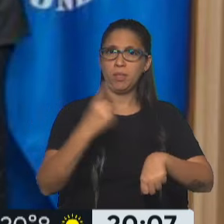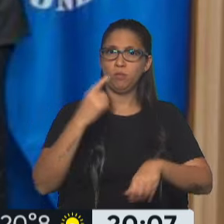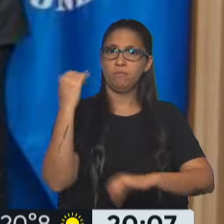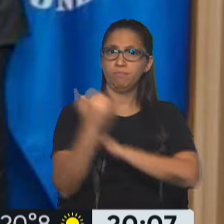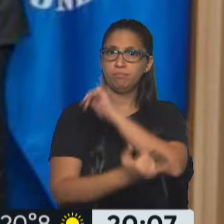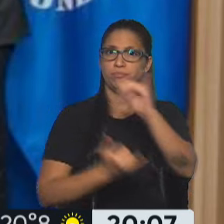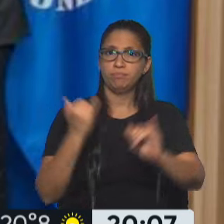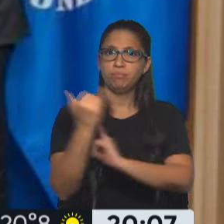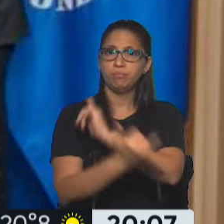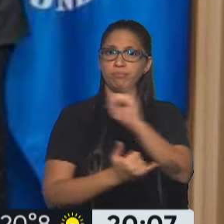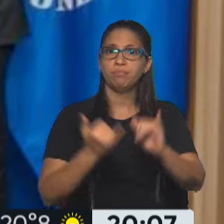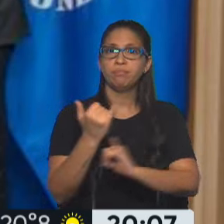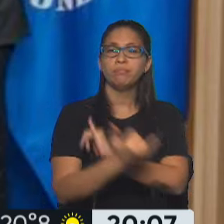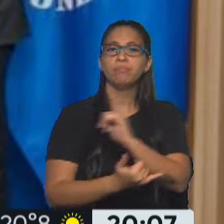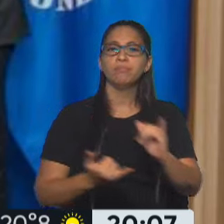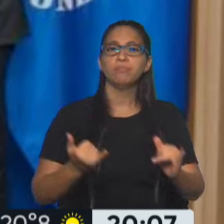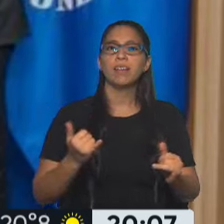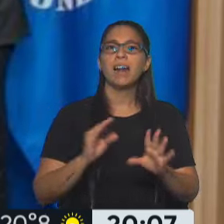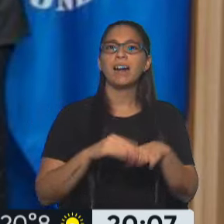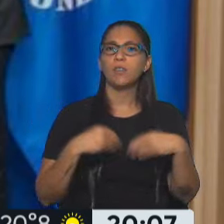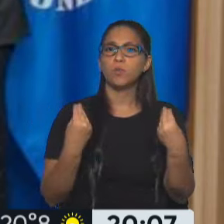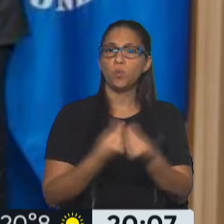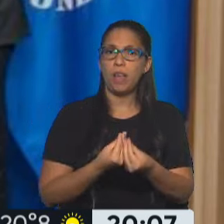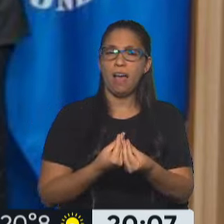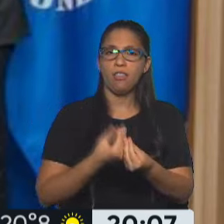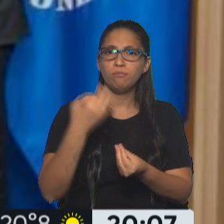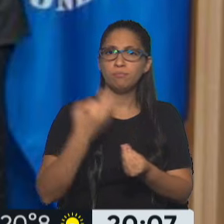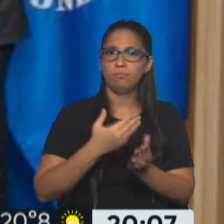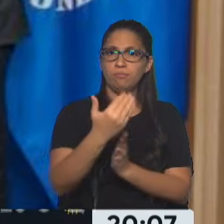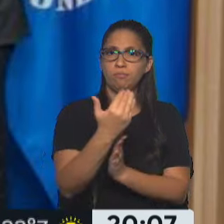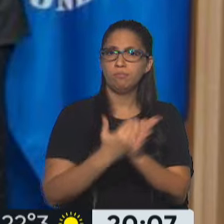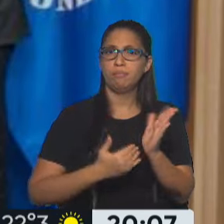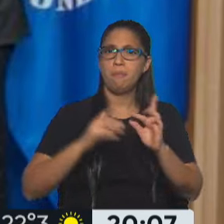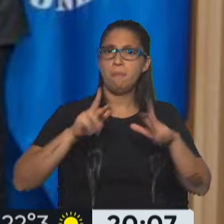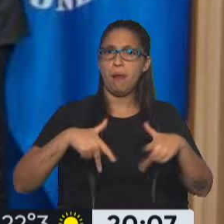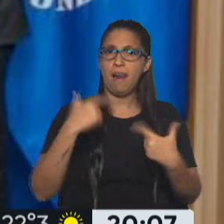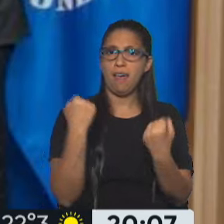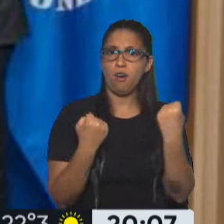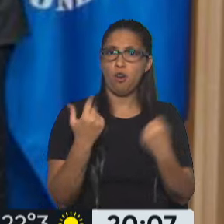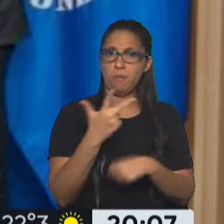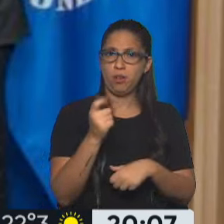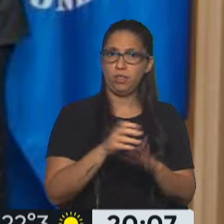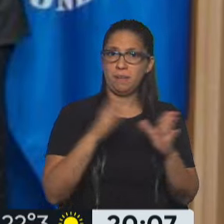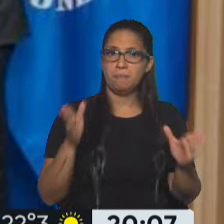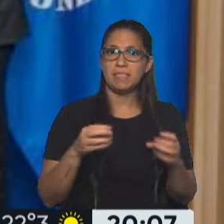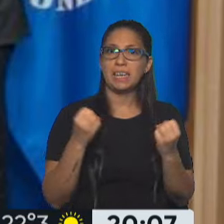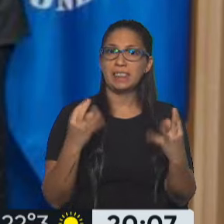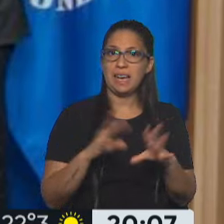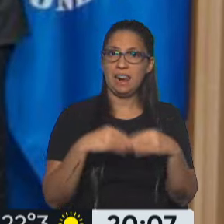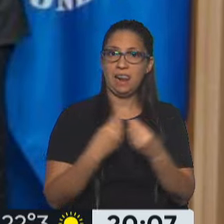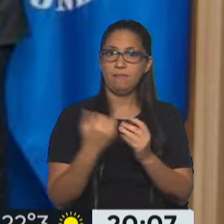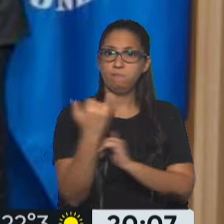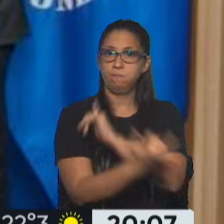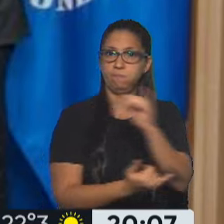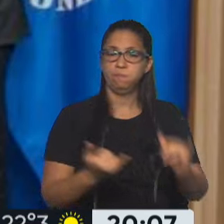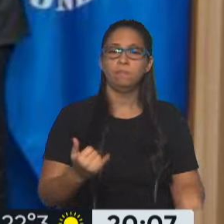la funcionaria cuáles fueron los resultados del programa económico durante el primer trimestre. Recordemos que el fondo